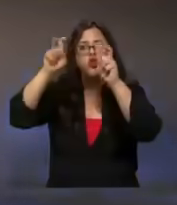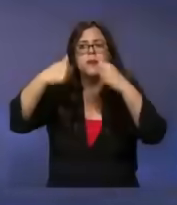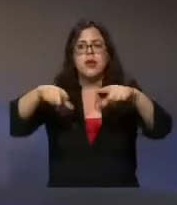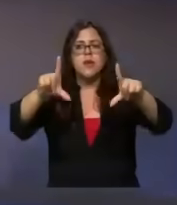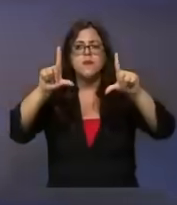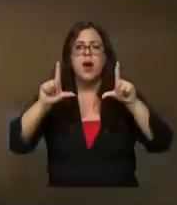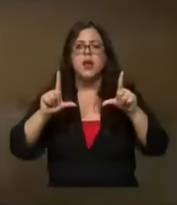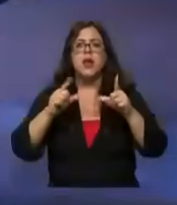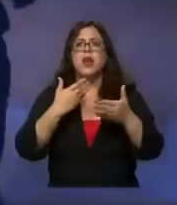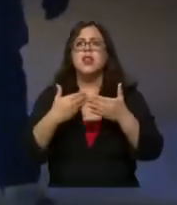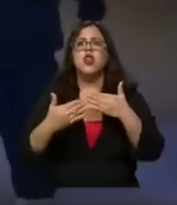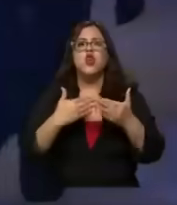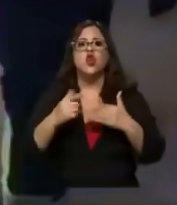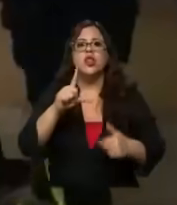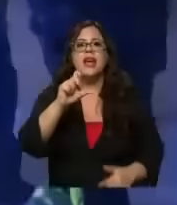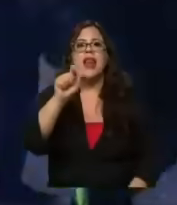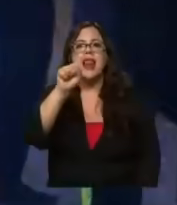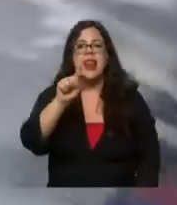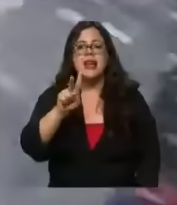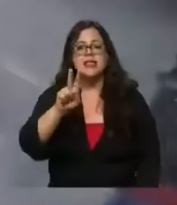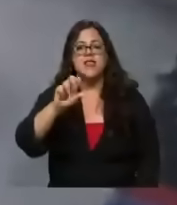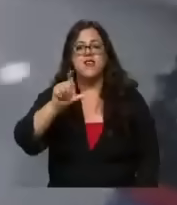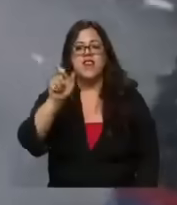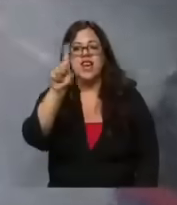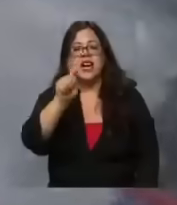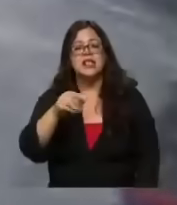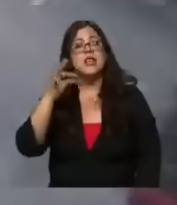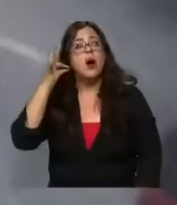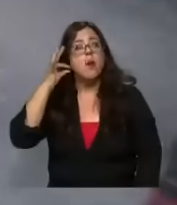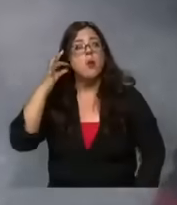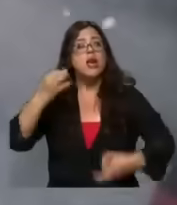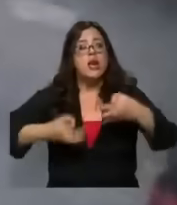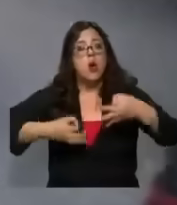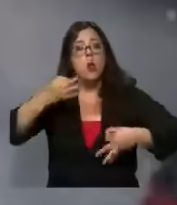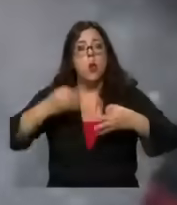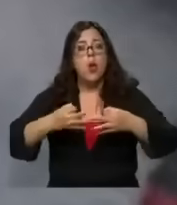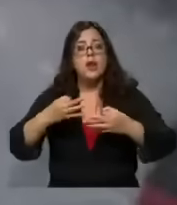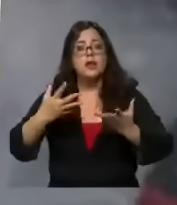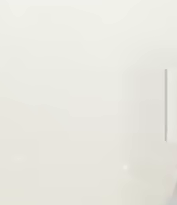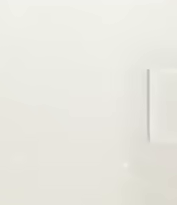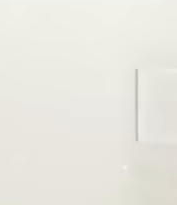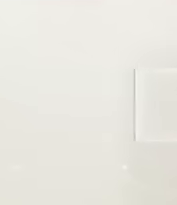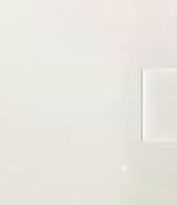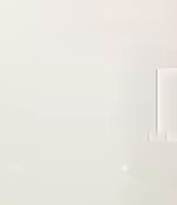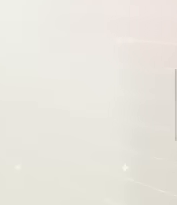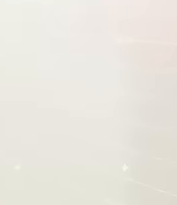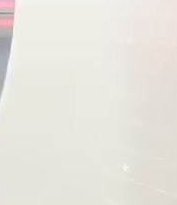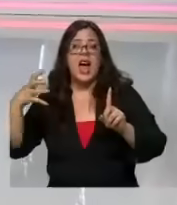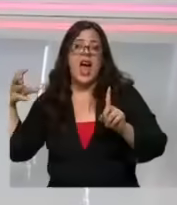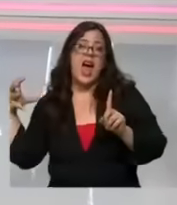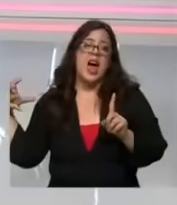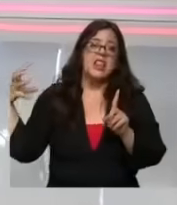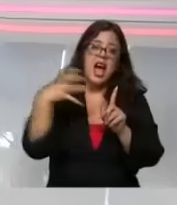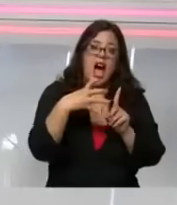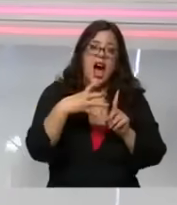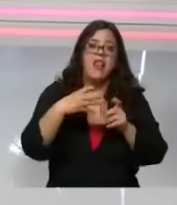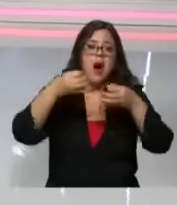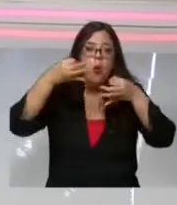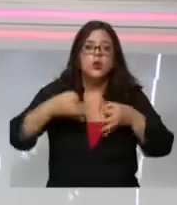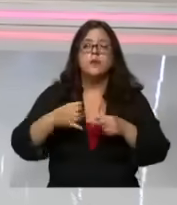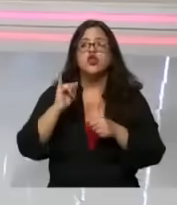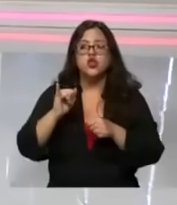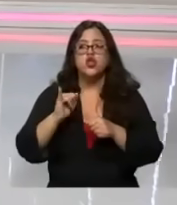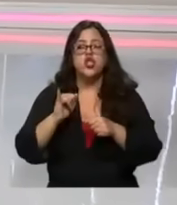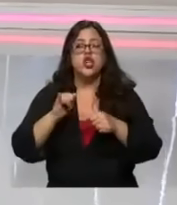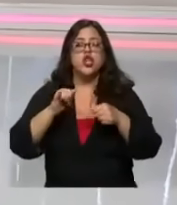llega desde Las Vegas, Sole, donde una jueza fue atacada por un hombre en plena audiencia. Sí, Daniel, tal cual esto